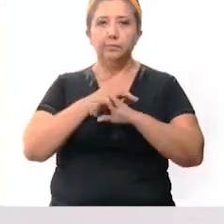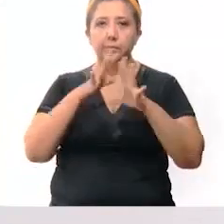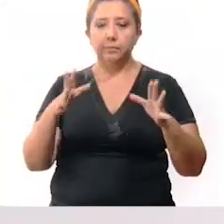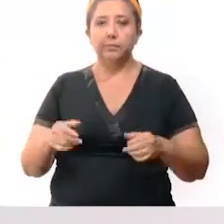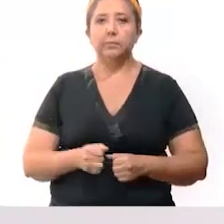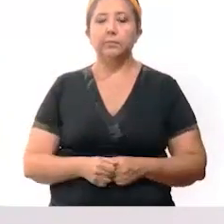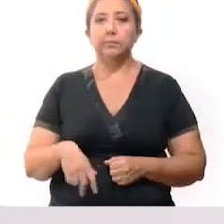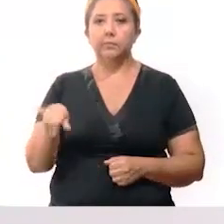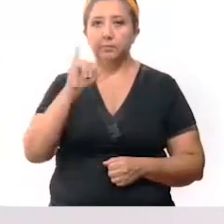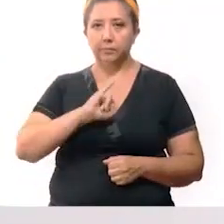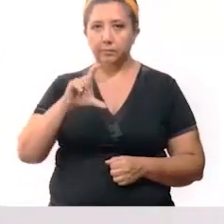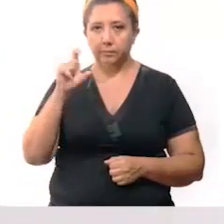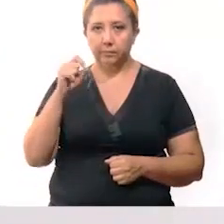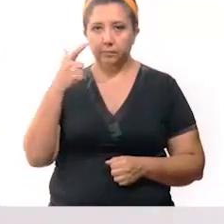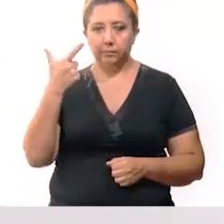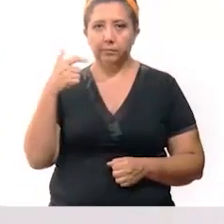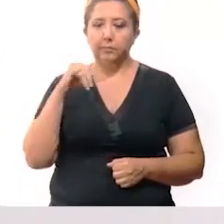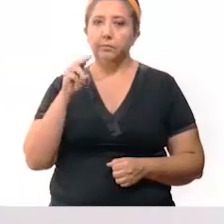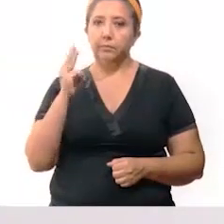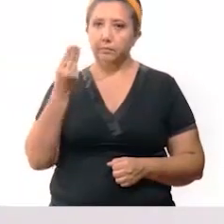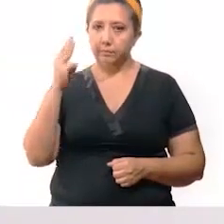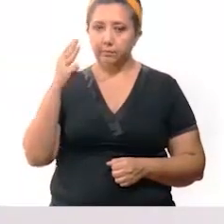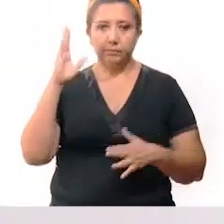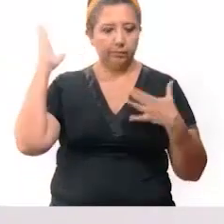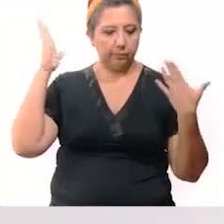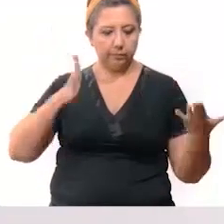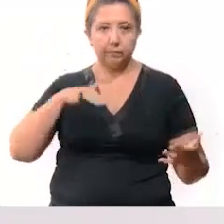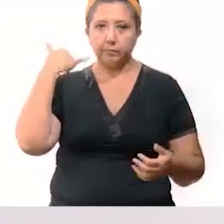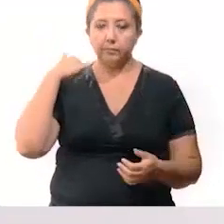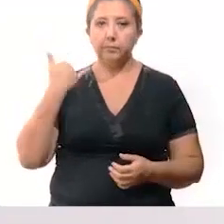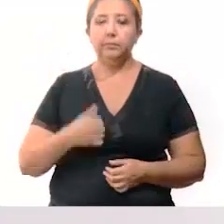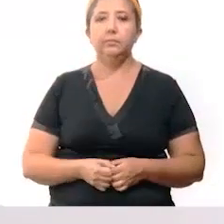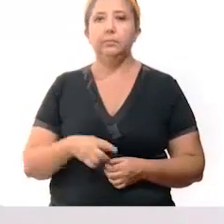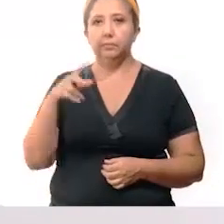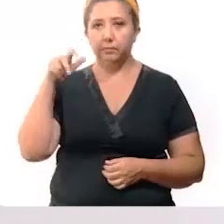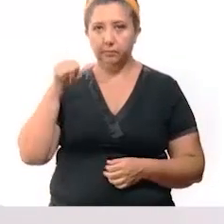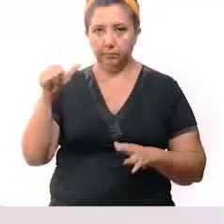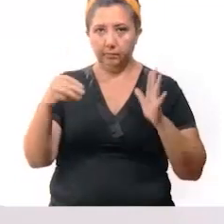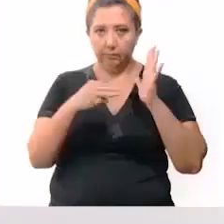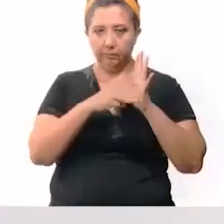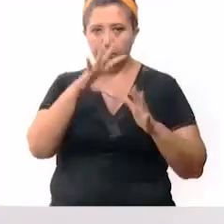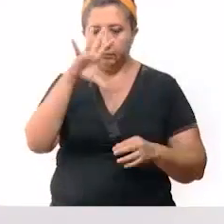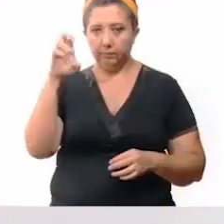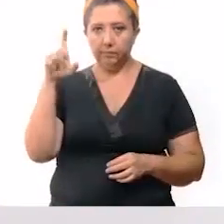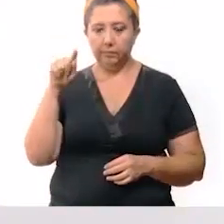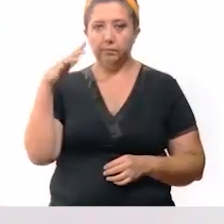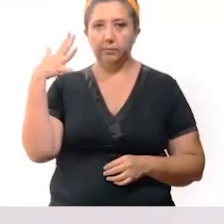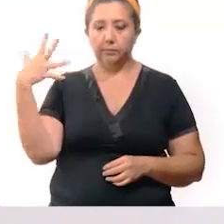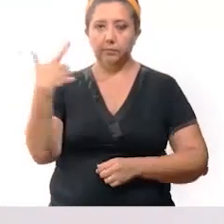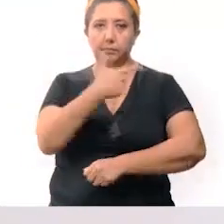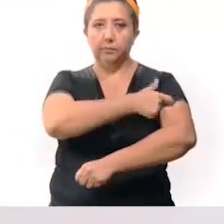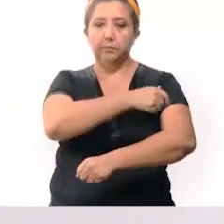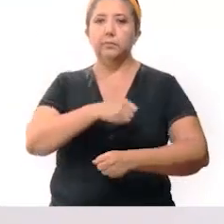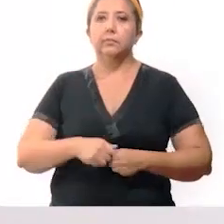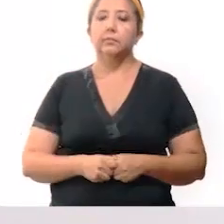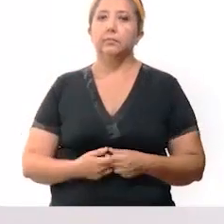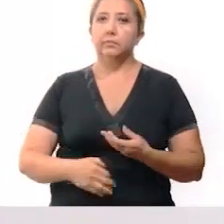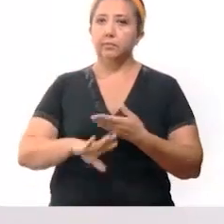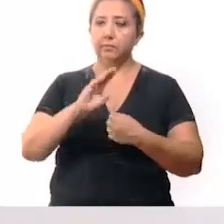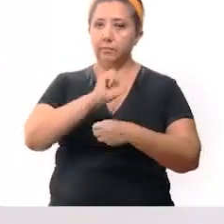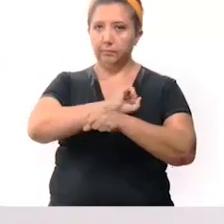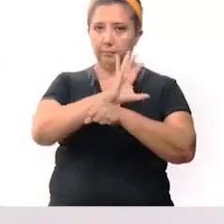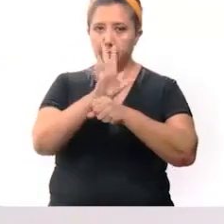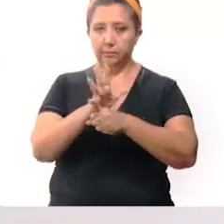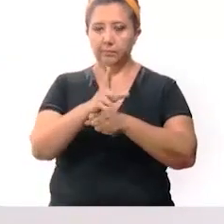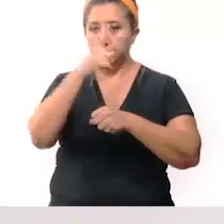parte médico de este jueves 27 de mayo. Llegó a Yucatán un nuevo lote de 16.575 vacunas contra el